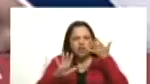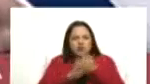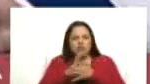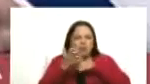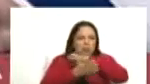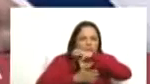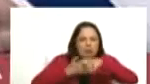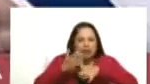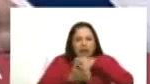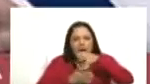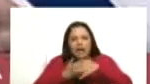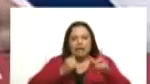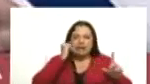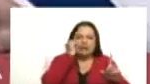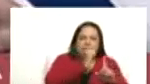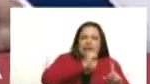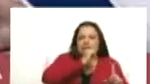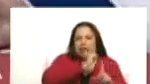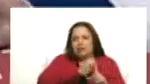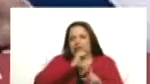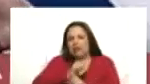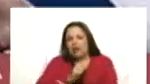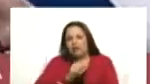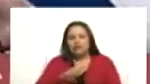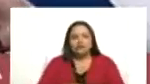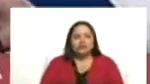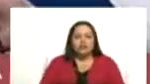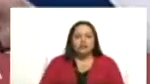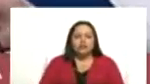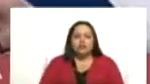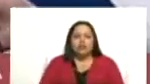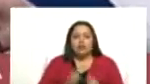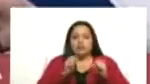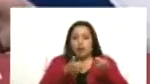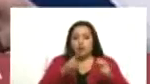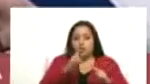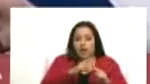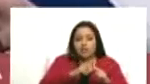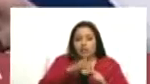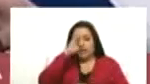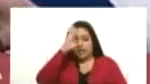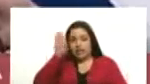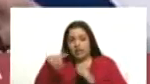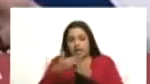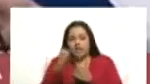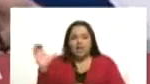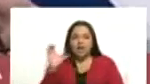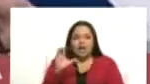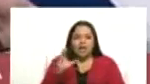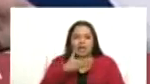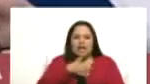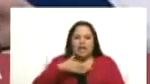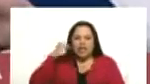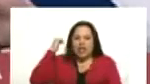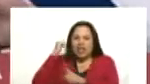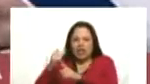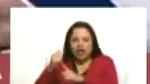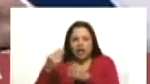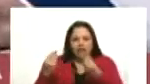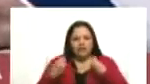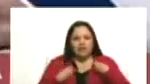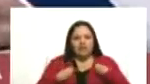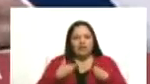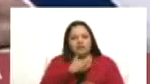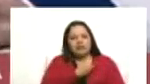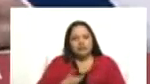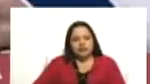eventos criminales que recorrerían, aparte de Táchira, Barinas, hasta llegar a Caracas y atentar contra la vida del